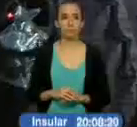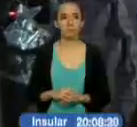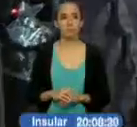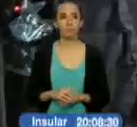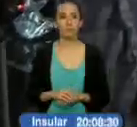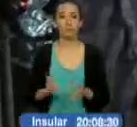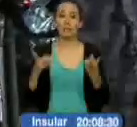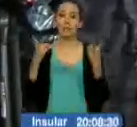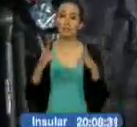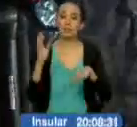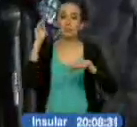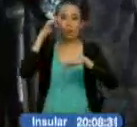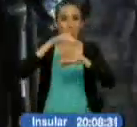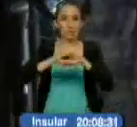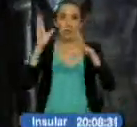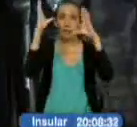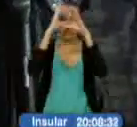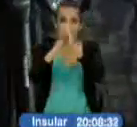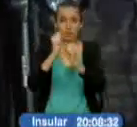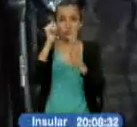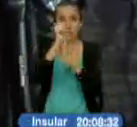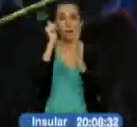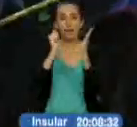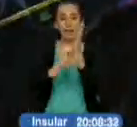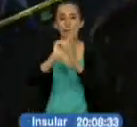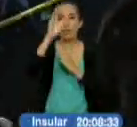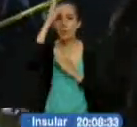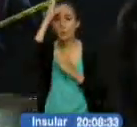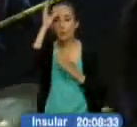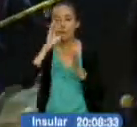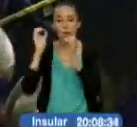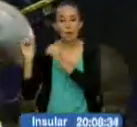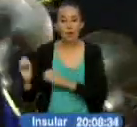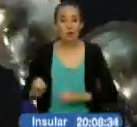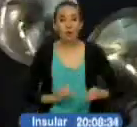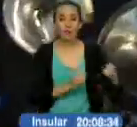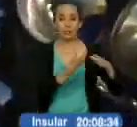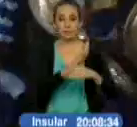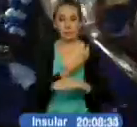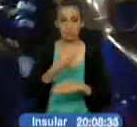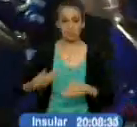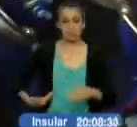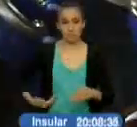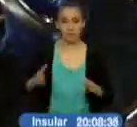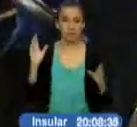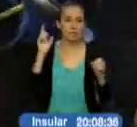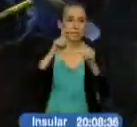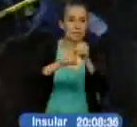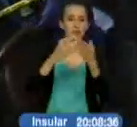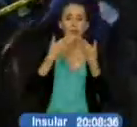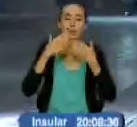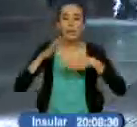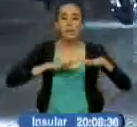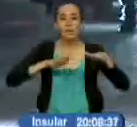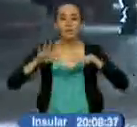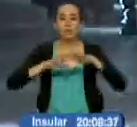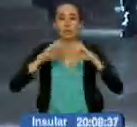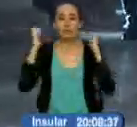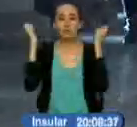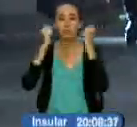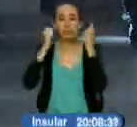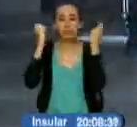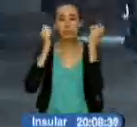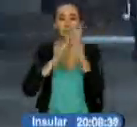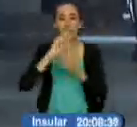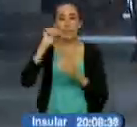Y además, esta tarde y noche se cumplió la agenda cultural organizada por la Presidencia de la República como parte de los actos de conmemoración del 10 de agosto.